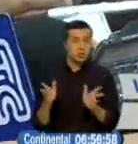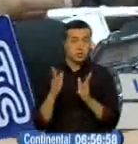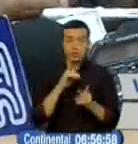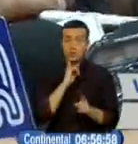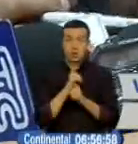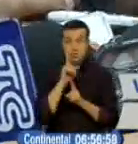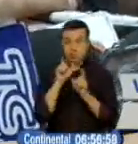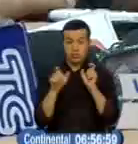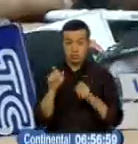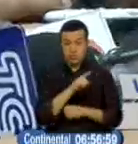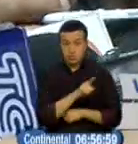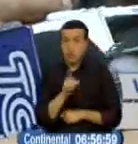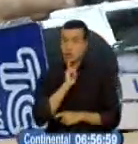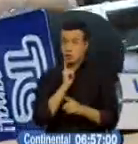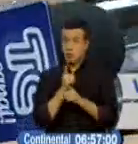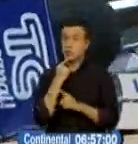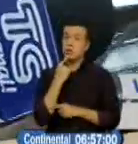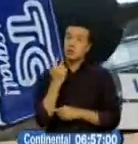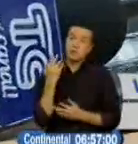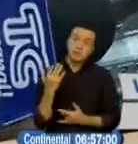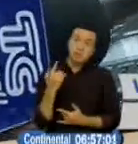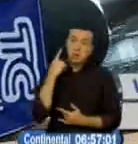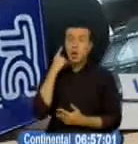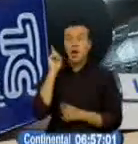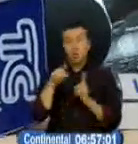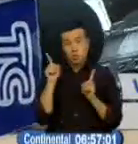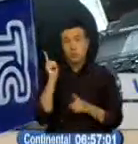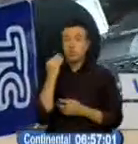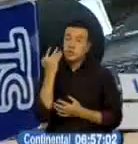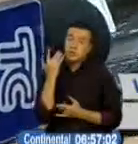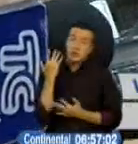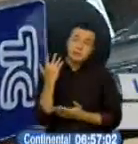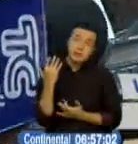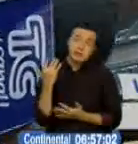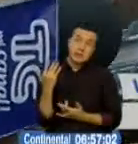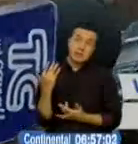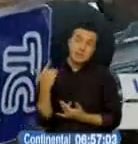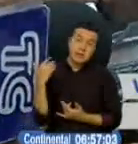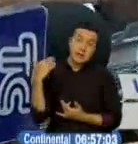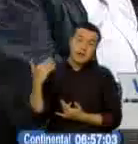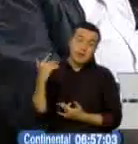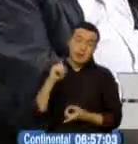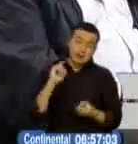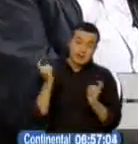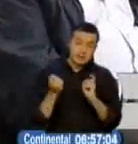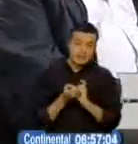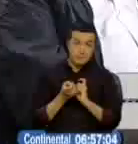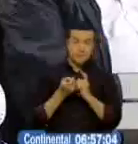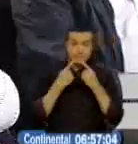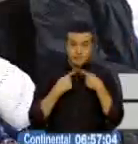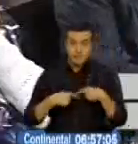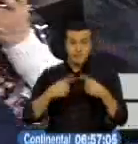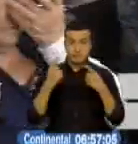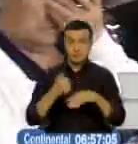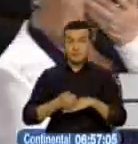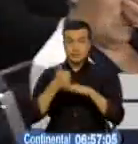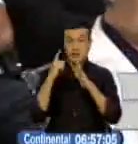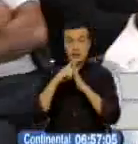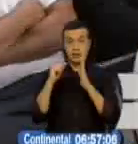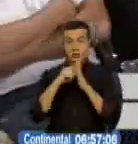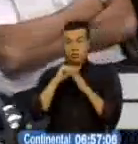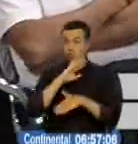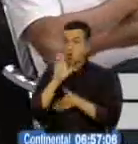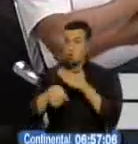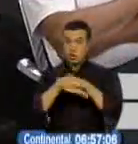Ha habido gente que sí nos ha comentado que están esperando, se han estado guardando un poco para este cambio. Según detalló el titular del SRI, todas